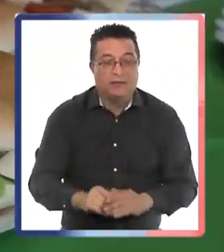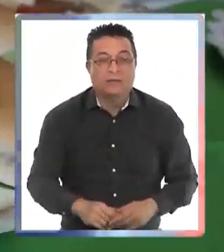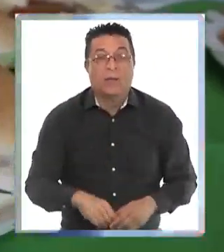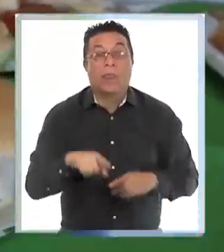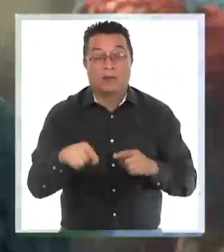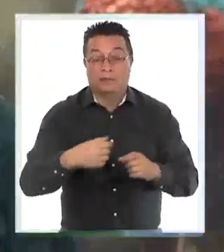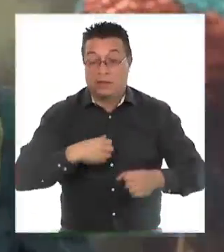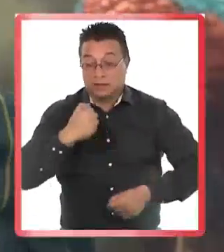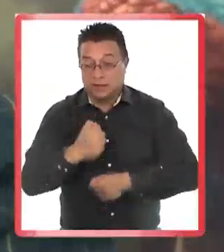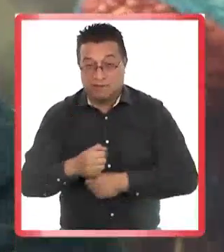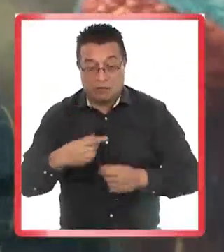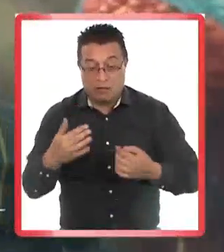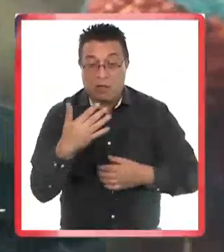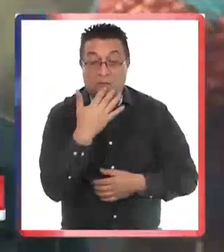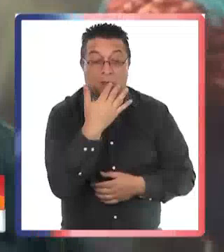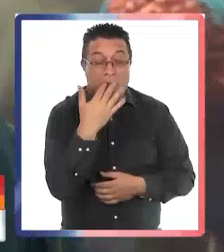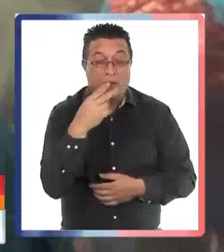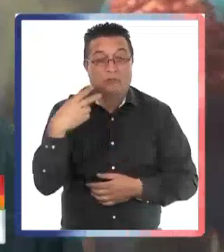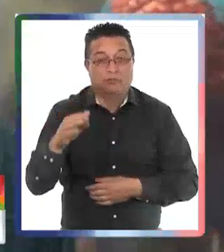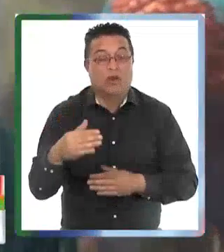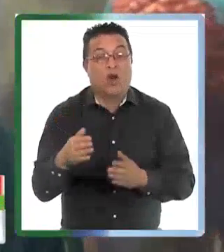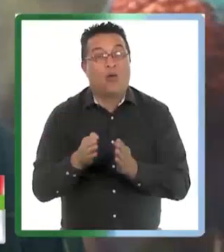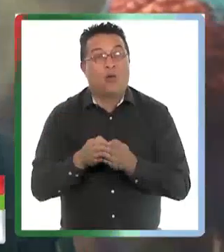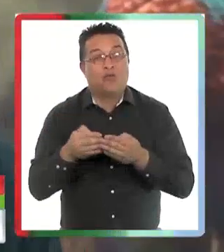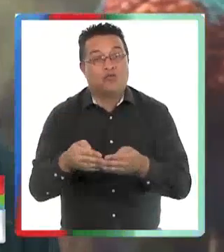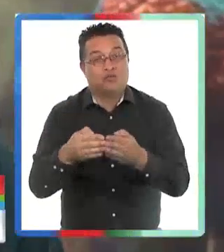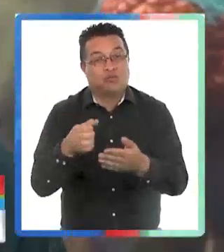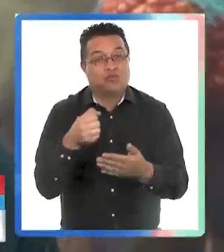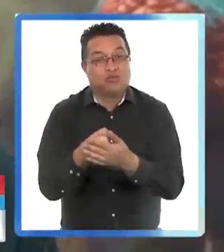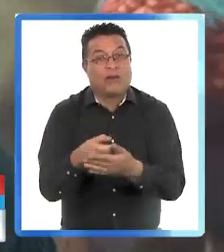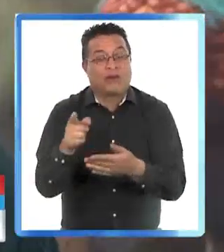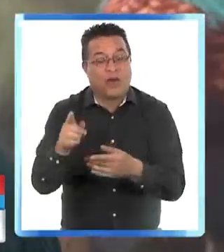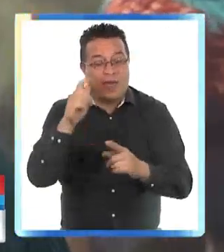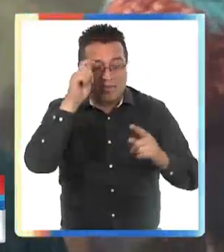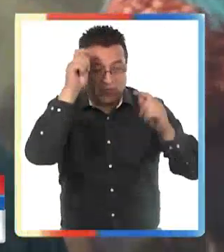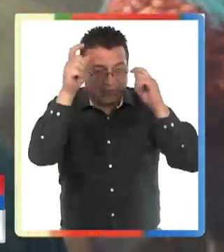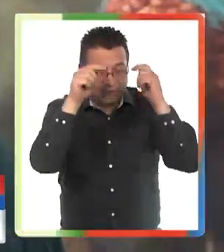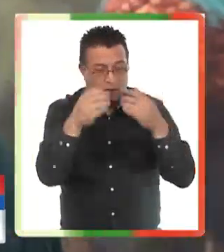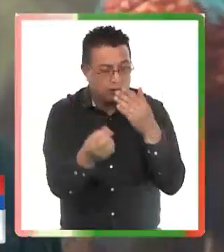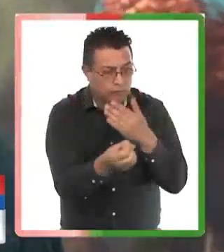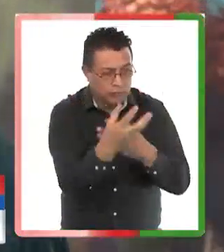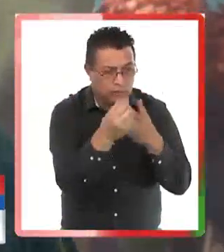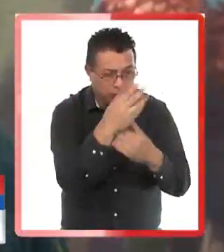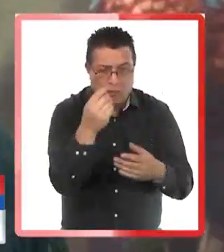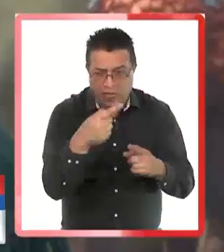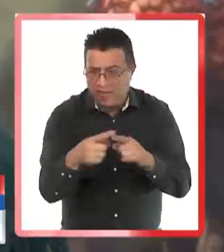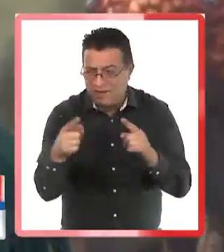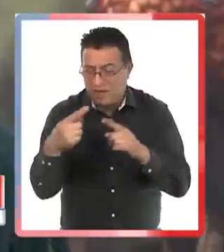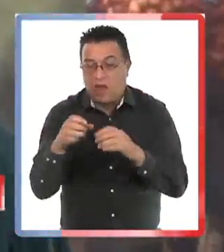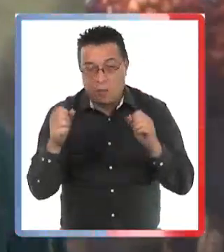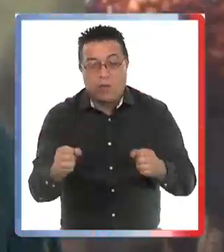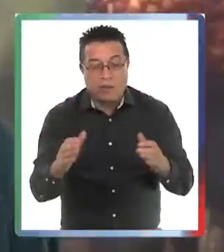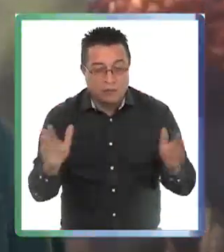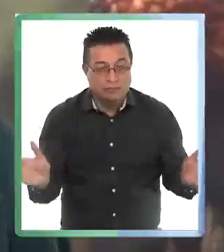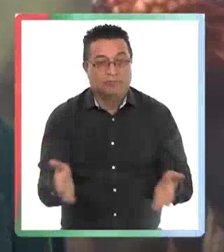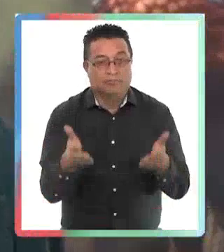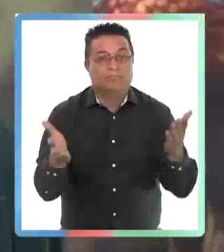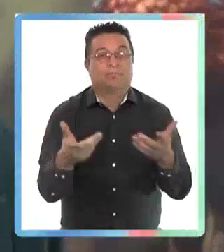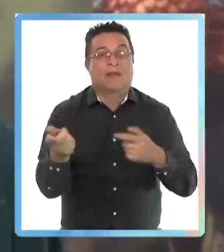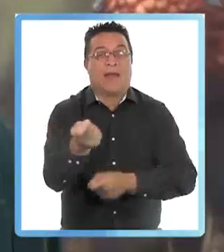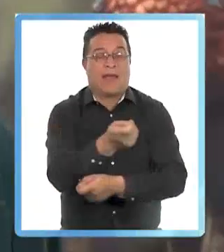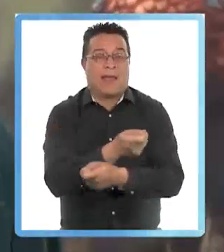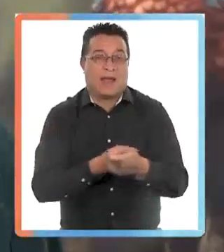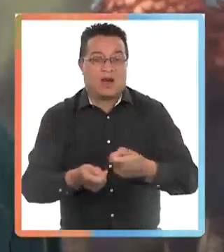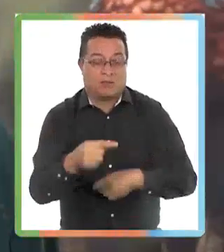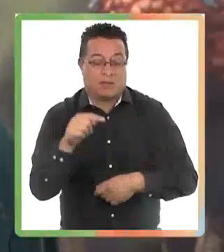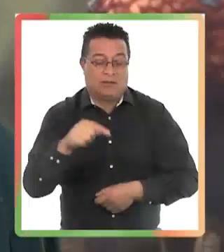locales. Continuamos trabajando con Sabores del Puerto, con diferentes iniciativas innovadoras, diferentes, que permitan